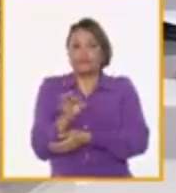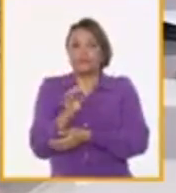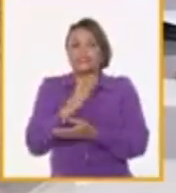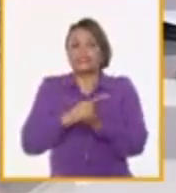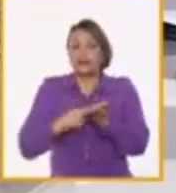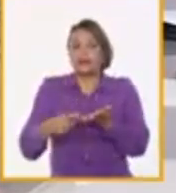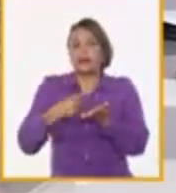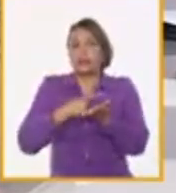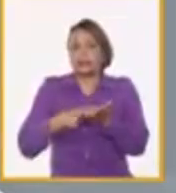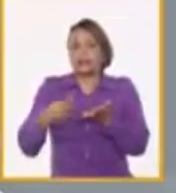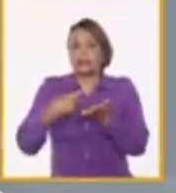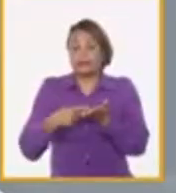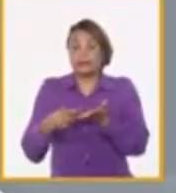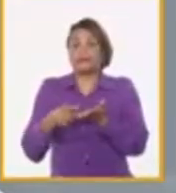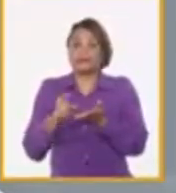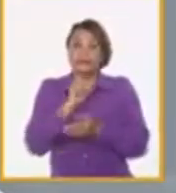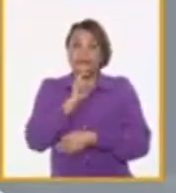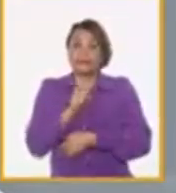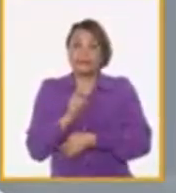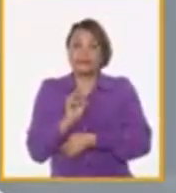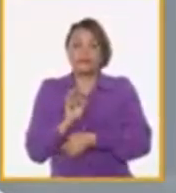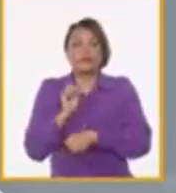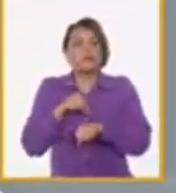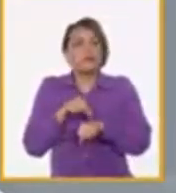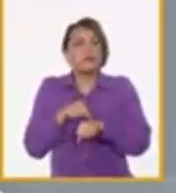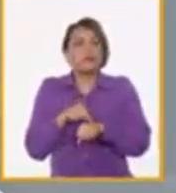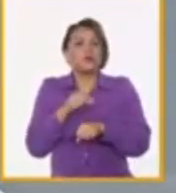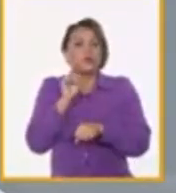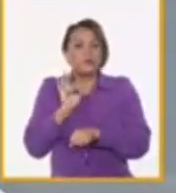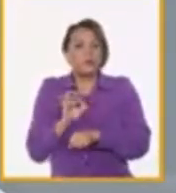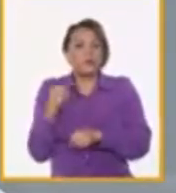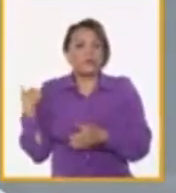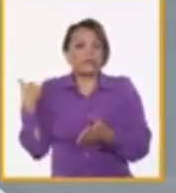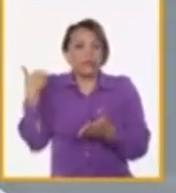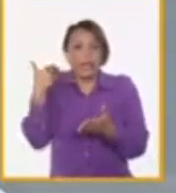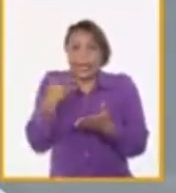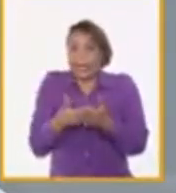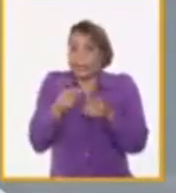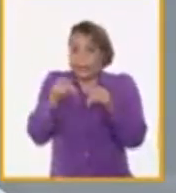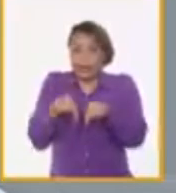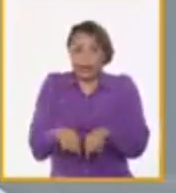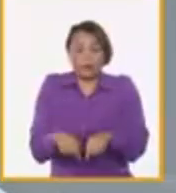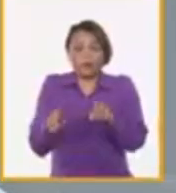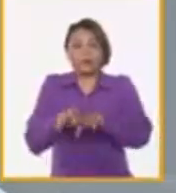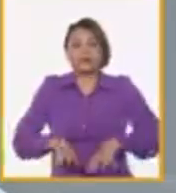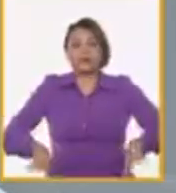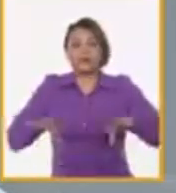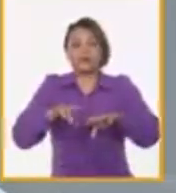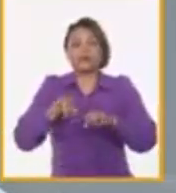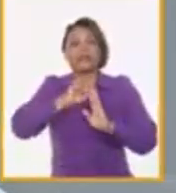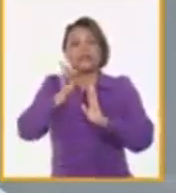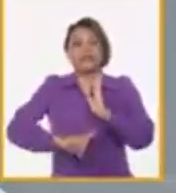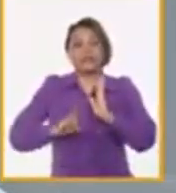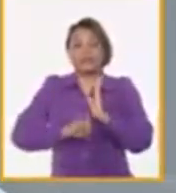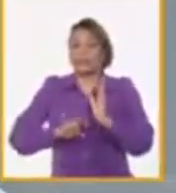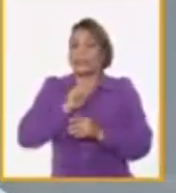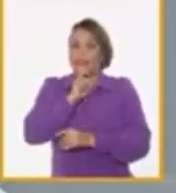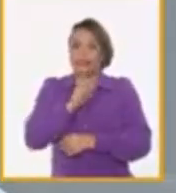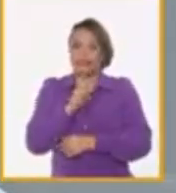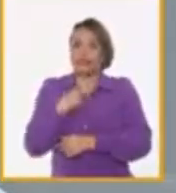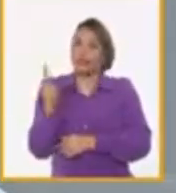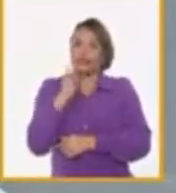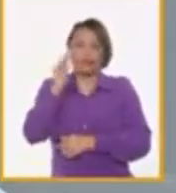semanas. Esto, en estos momentos, que sabemos la situación electroenergética que tiene el país, ahora